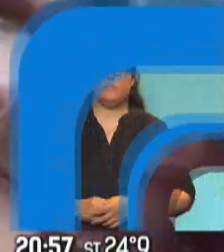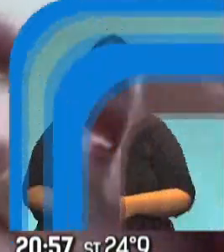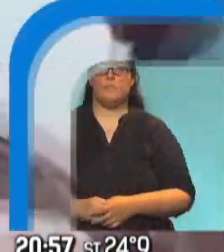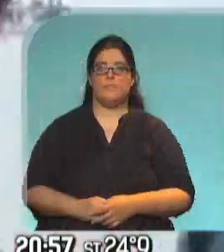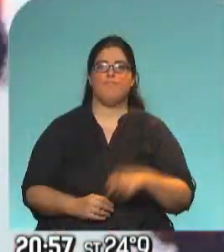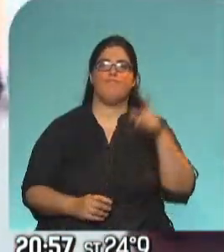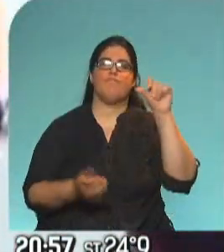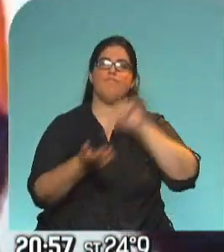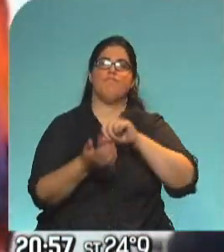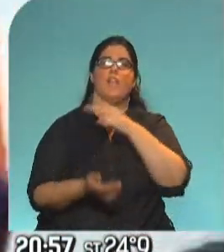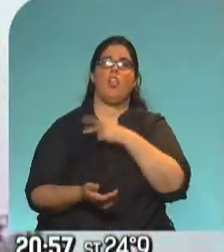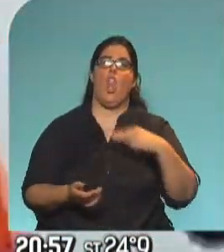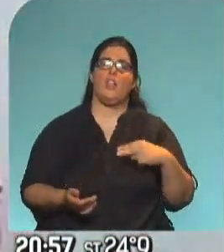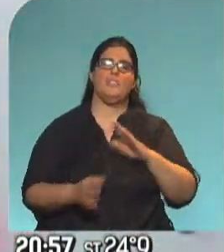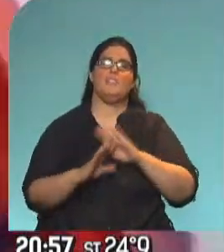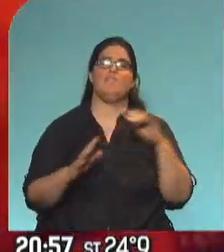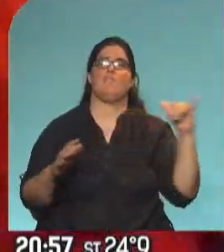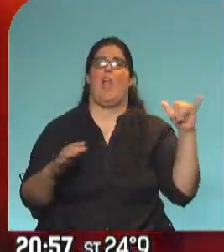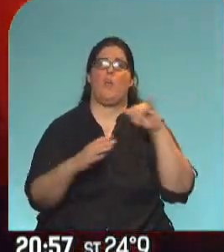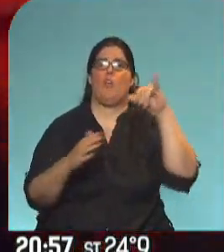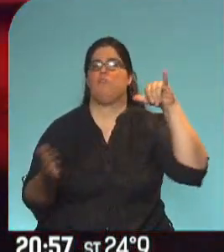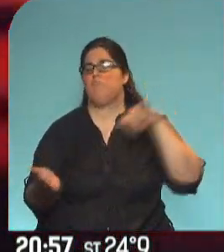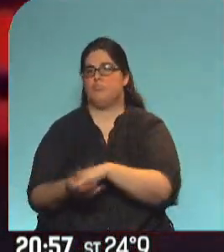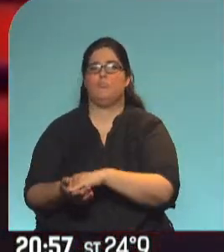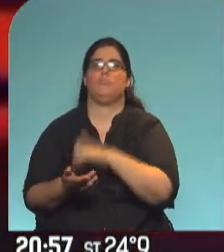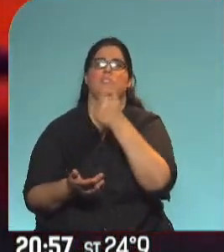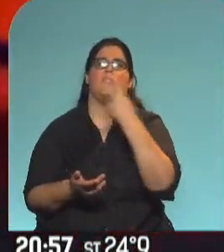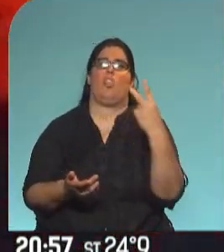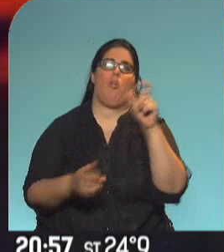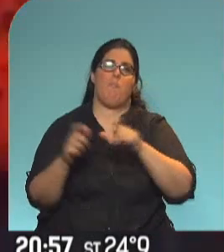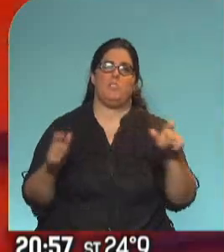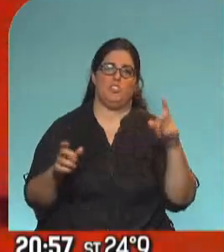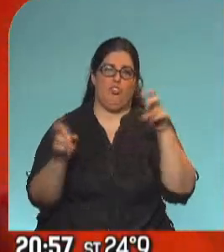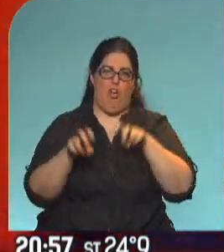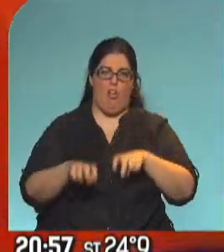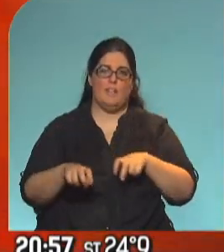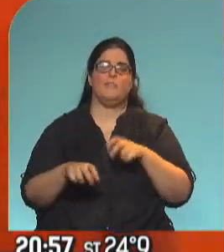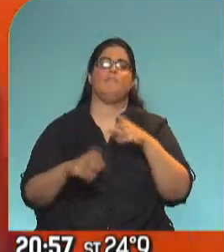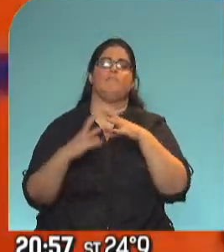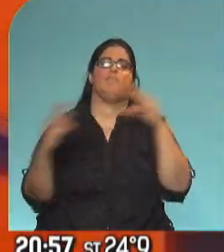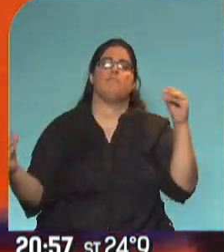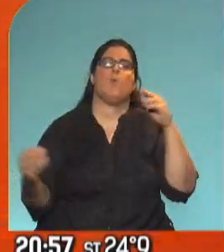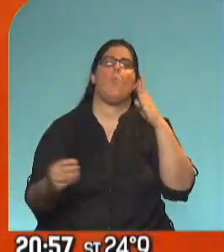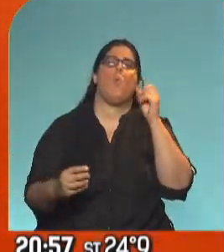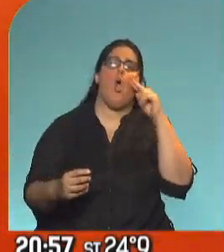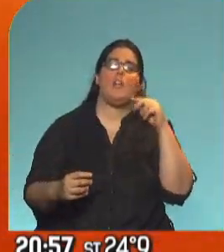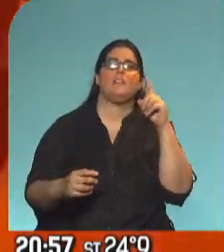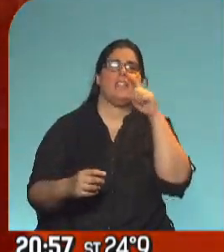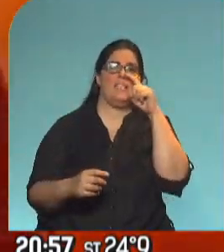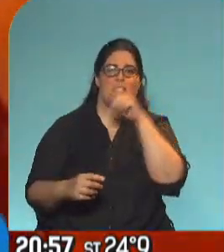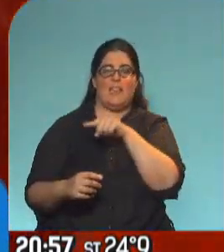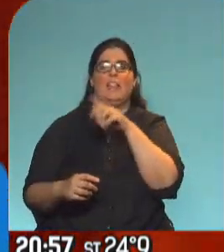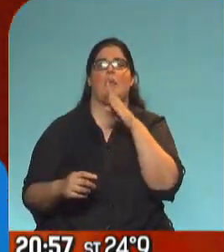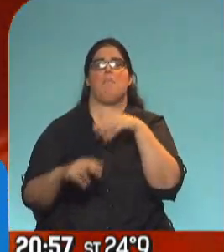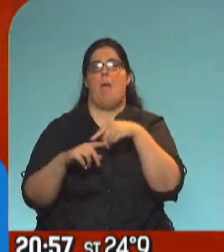en Indonesia, se estrelló un avión con 62 personas. El Boeing 737 MAX cayó al mar 4